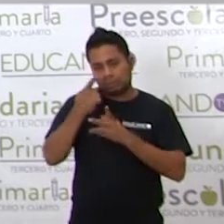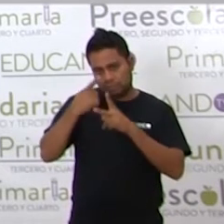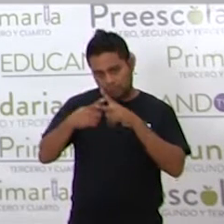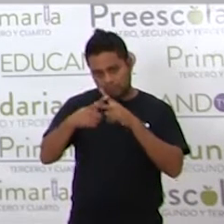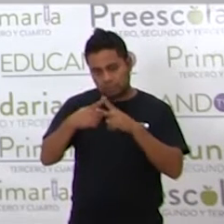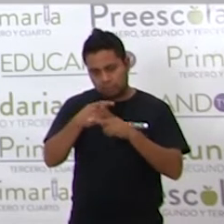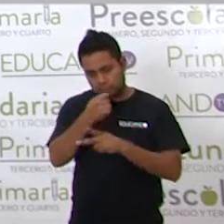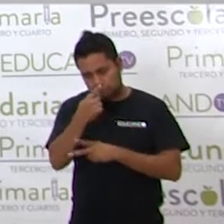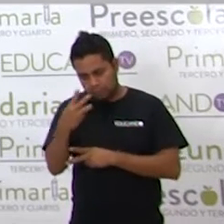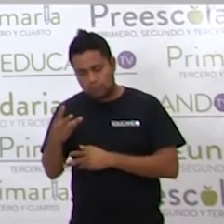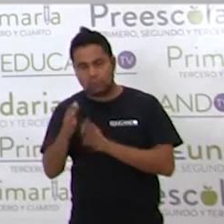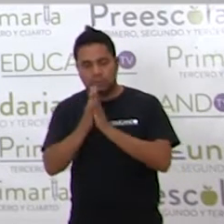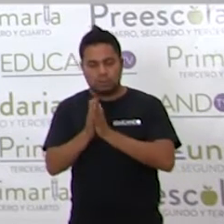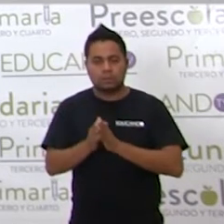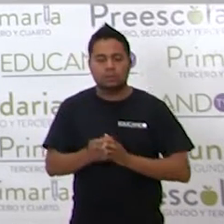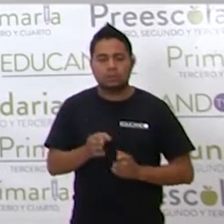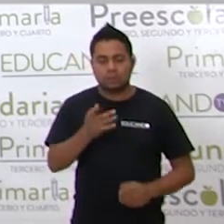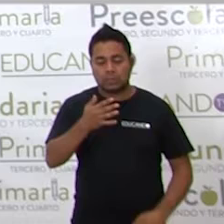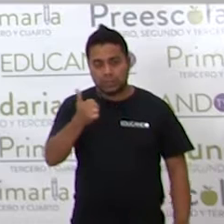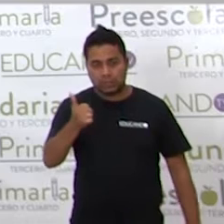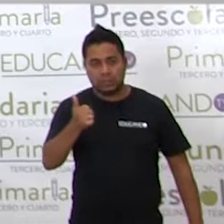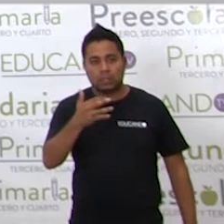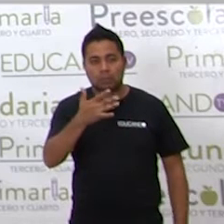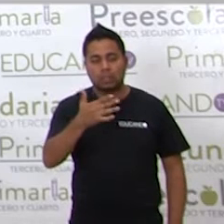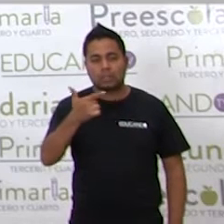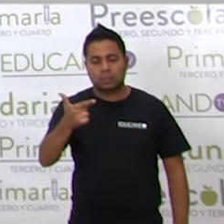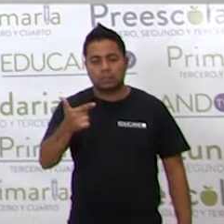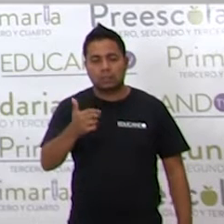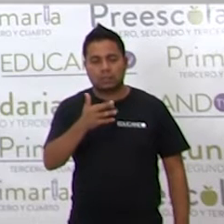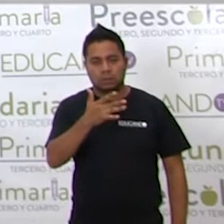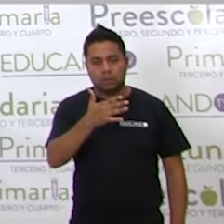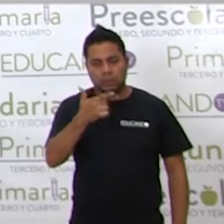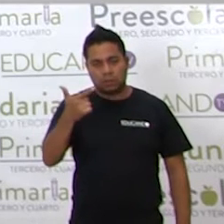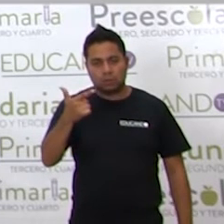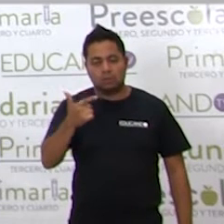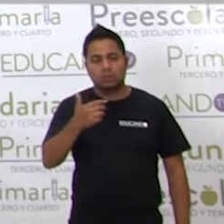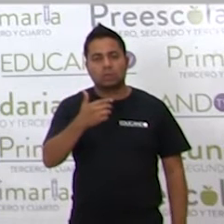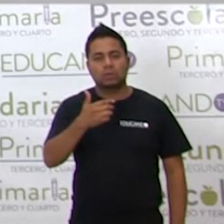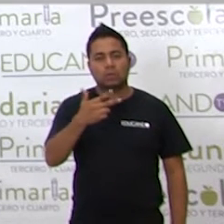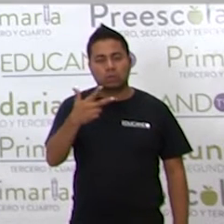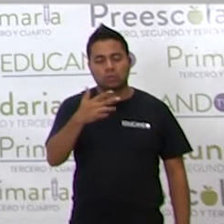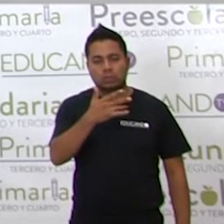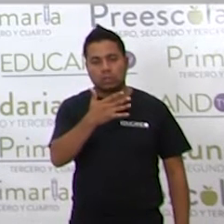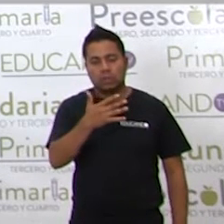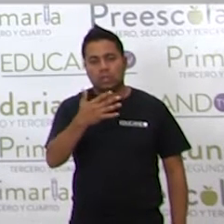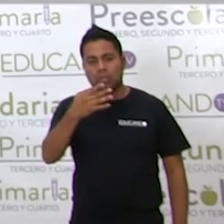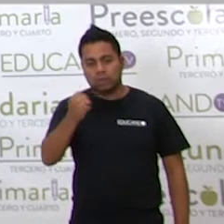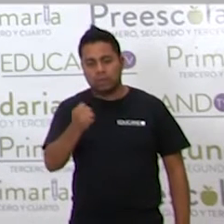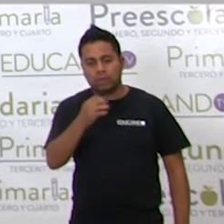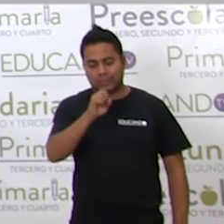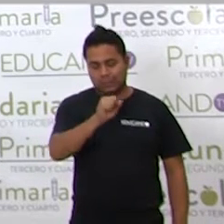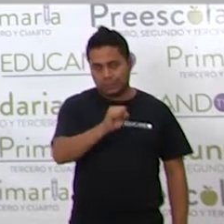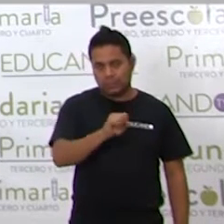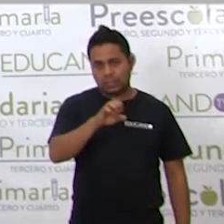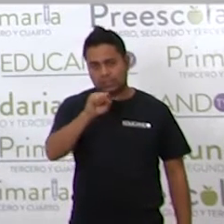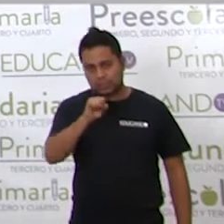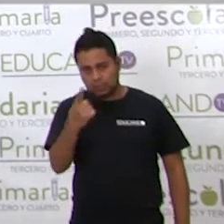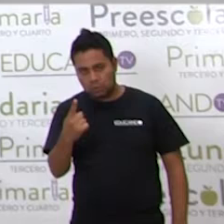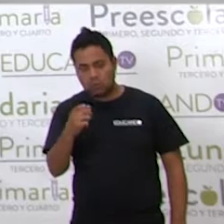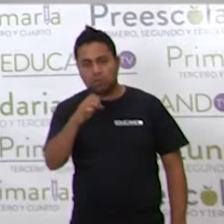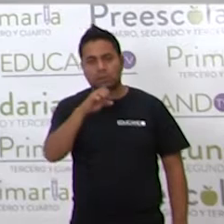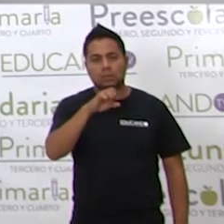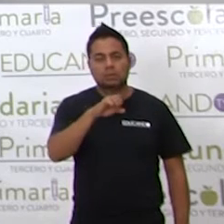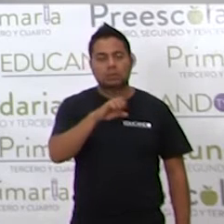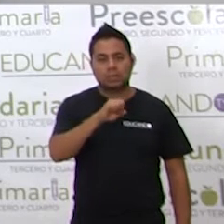favor, 56, 57, 58, 59, 60,